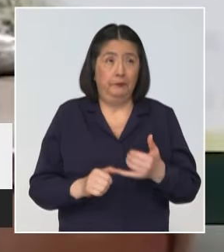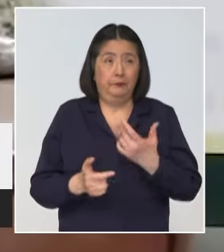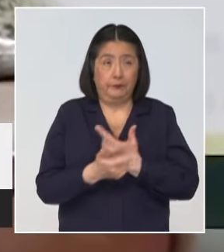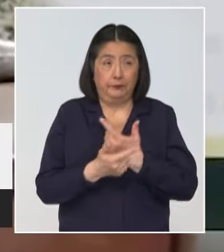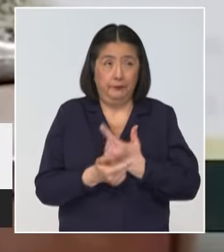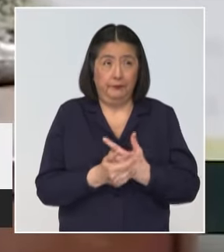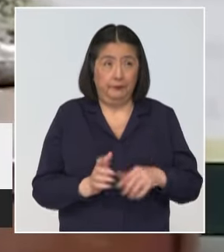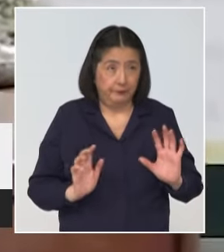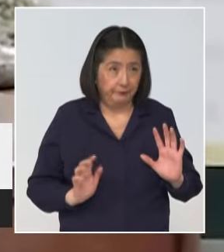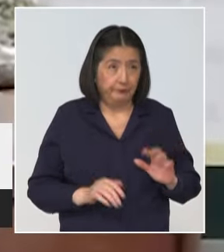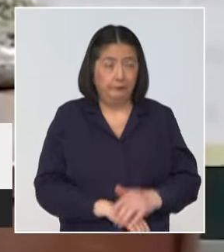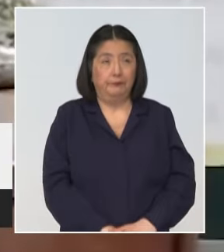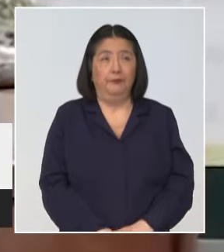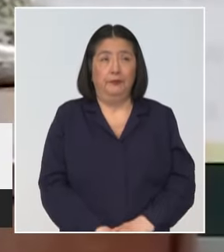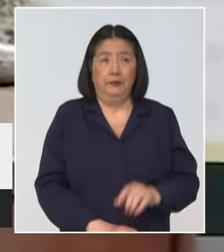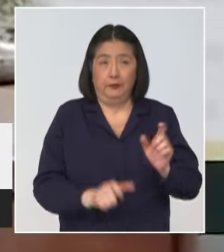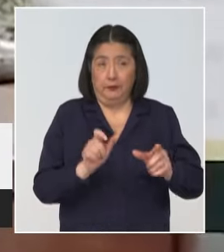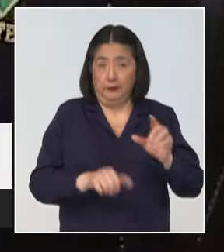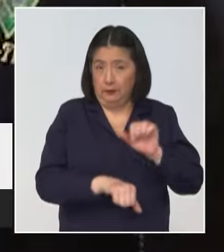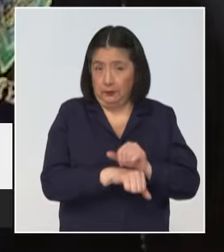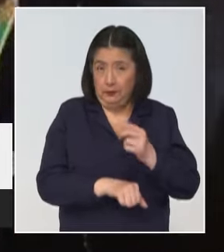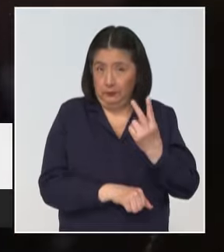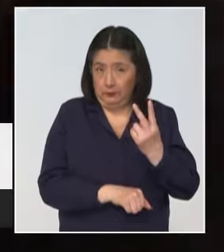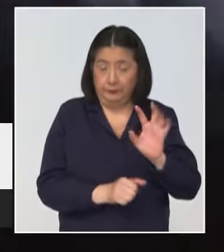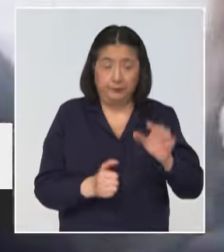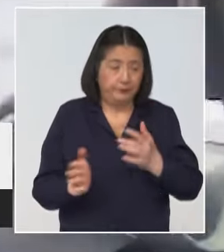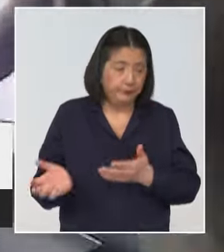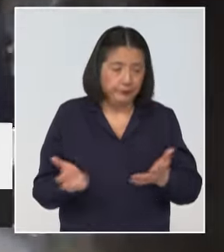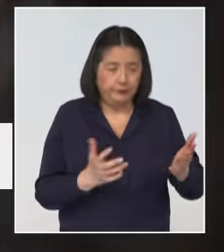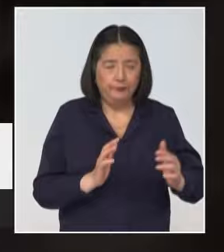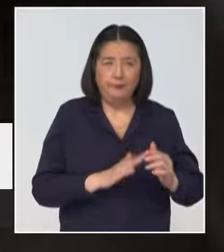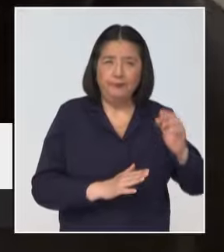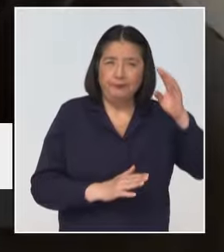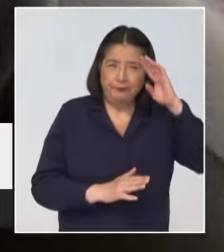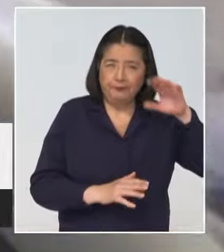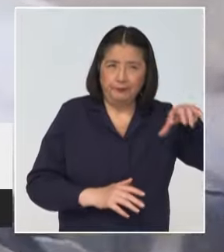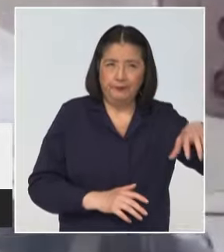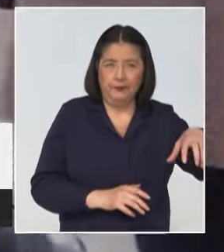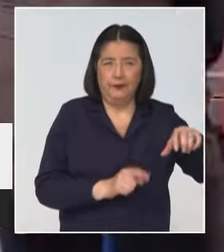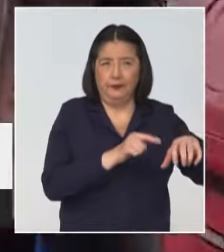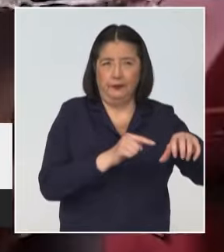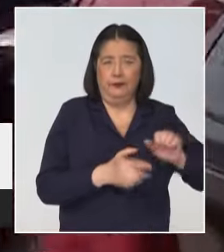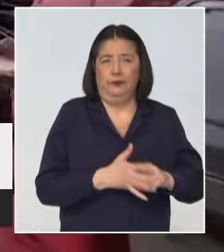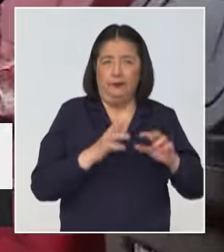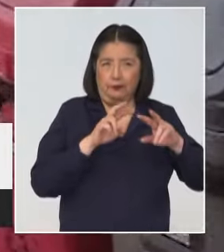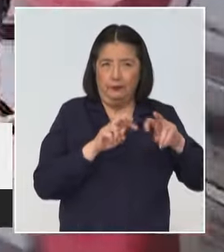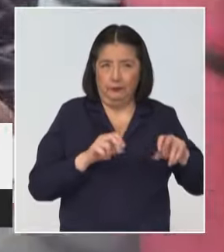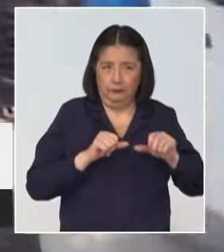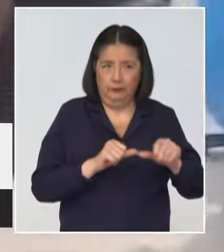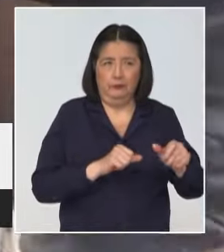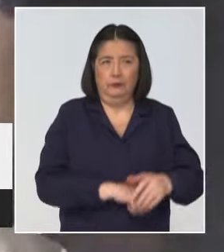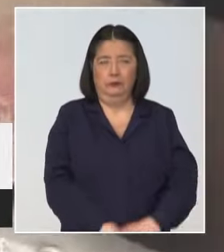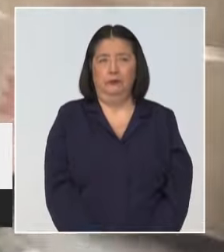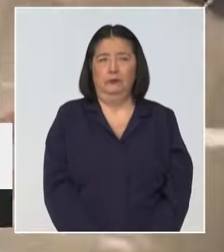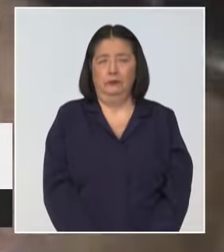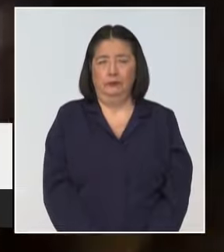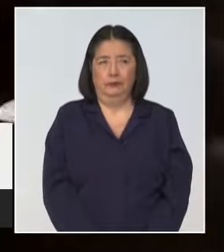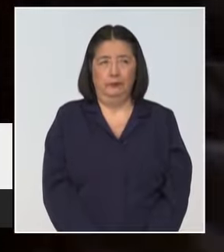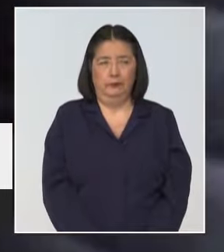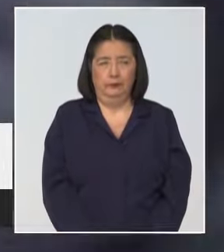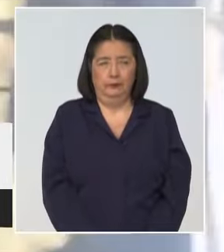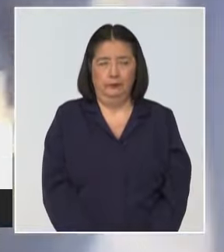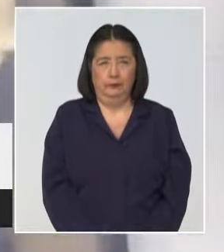y Santa Anita. Los detenidos fueron puestos a disposición de la Dirandro, donde se continuarán con las investigaciones.